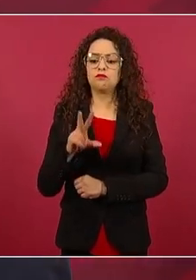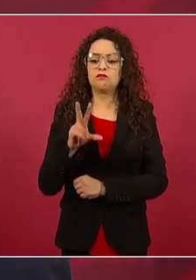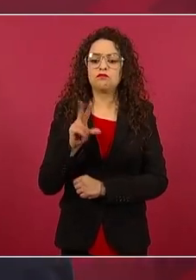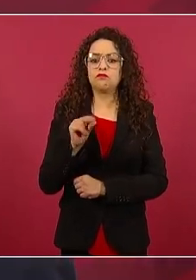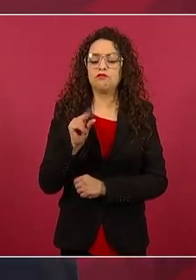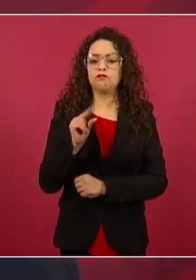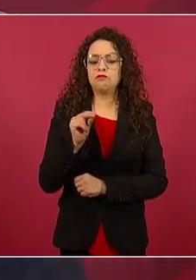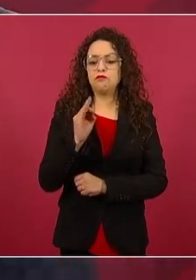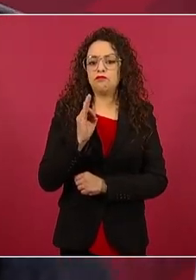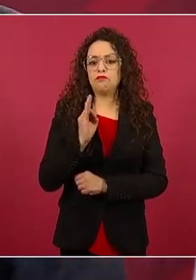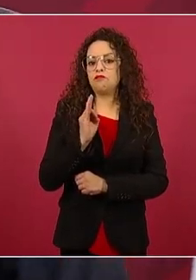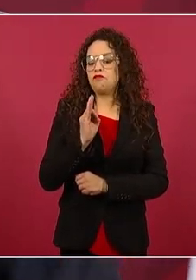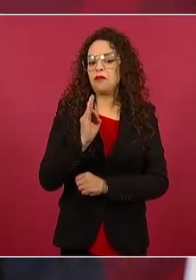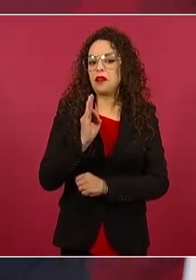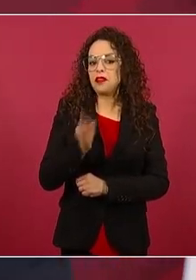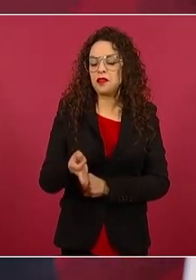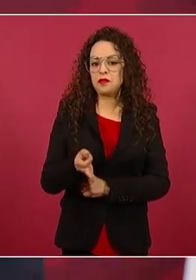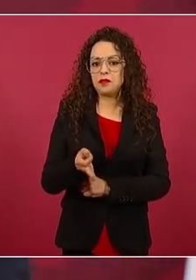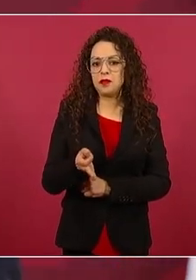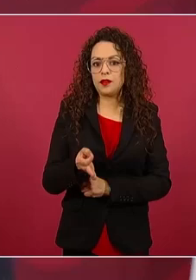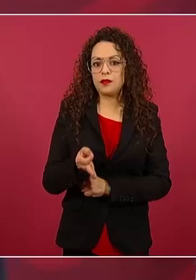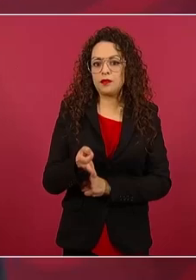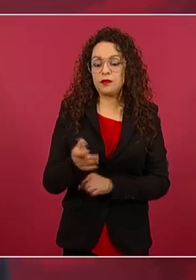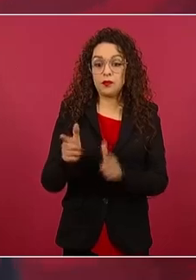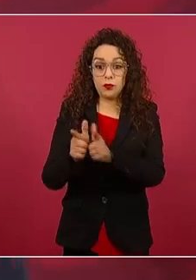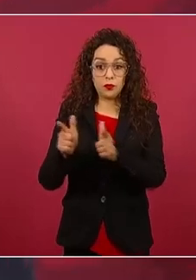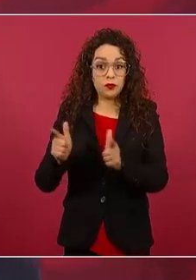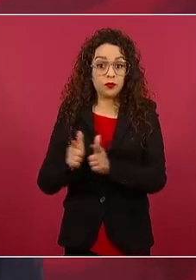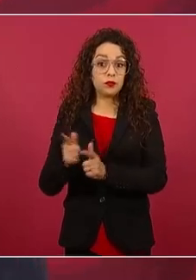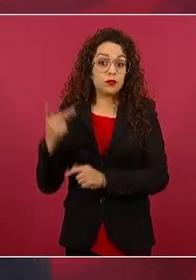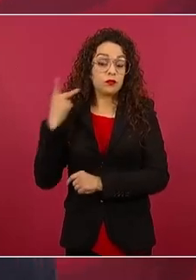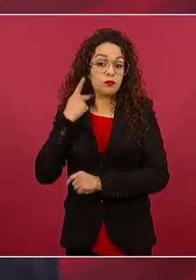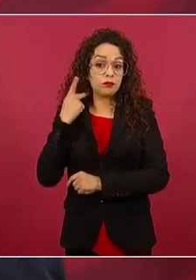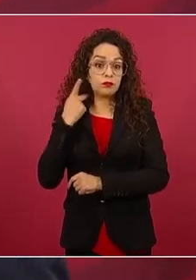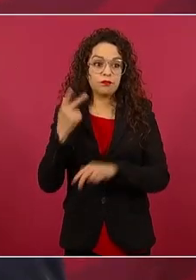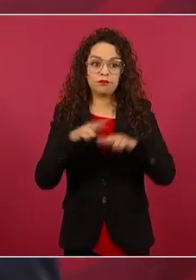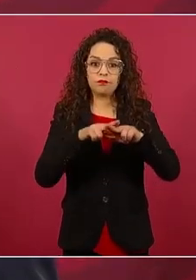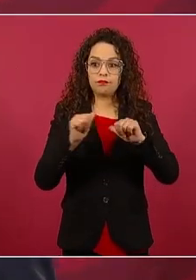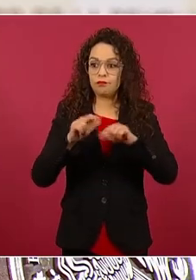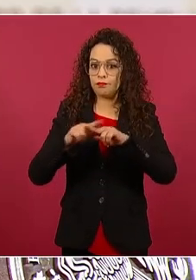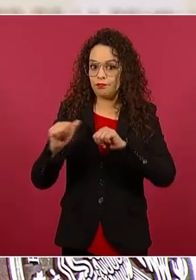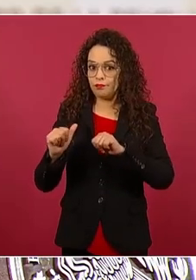a ningún partido de los dos de Estados Unidos